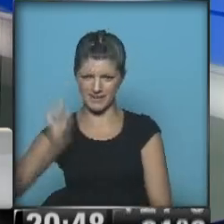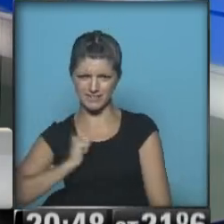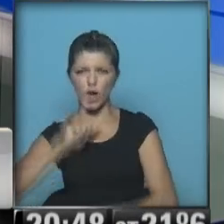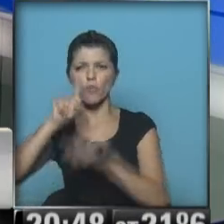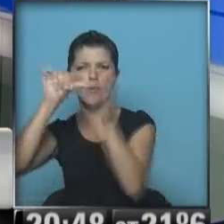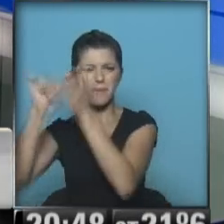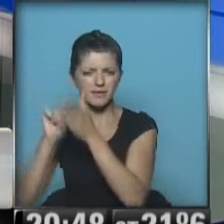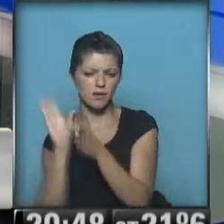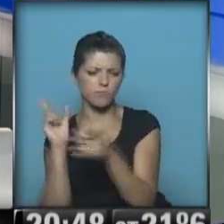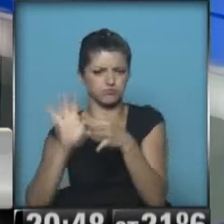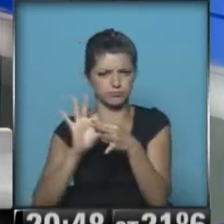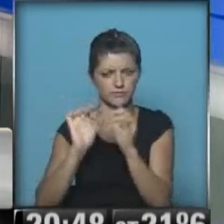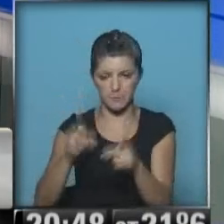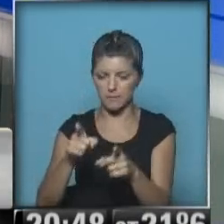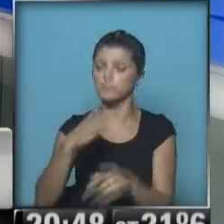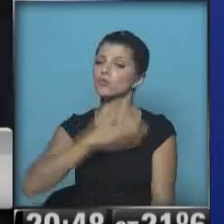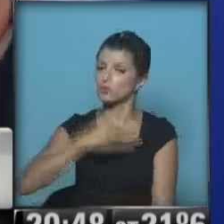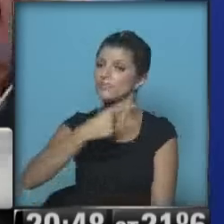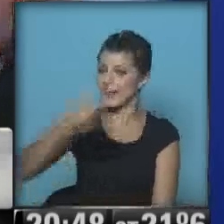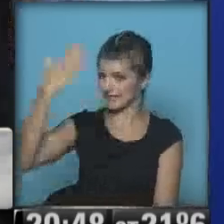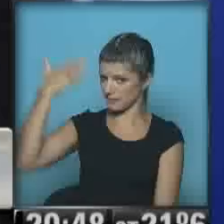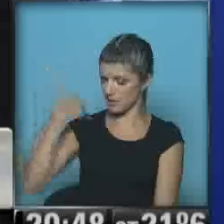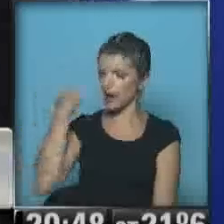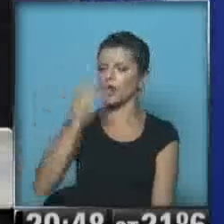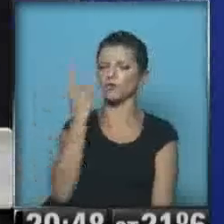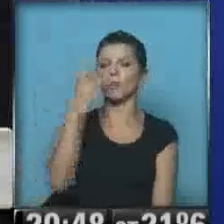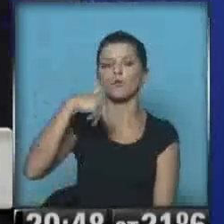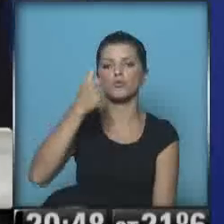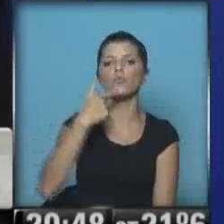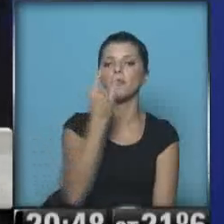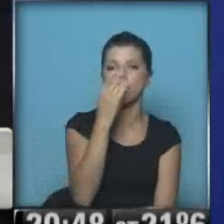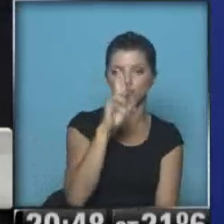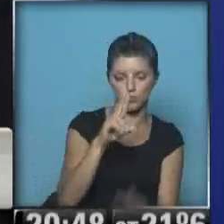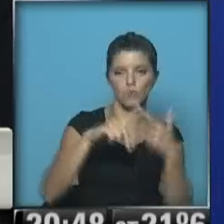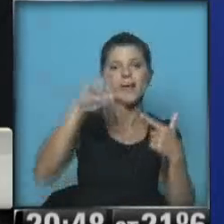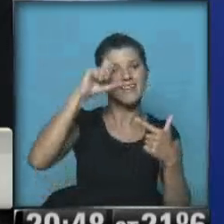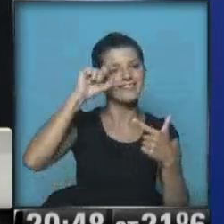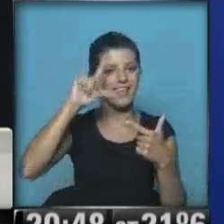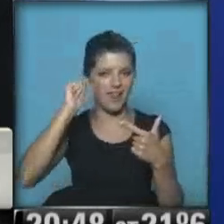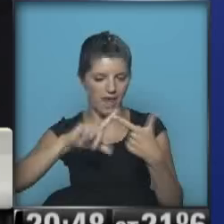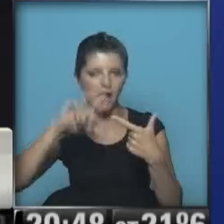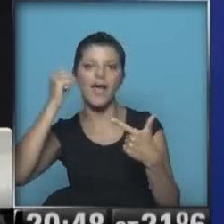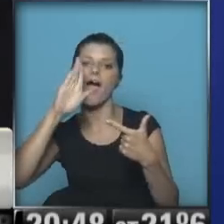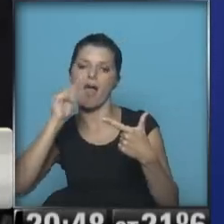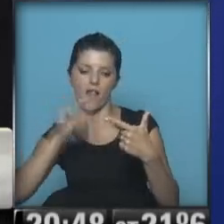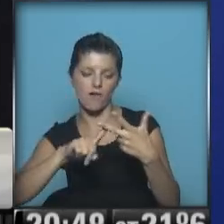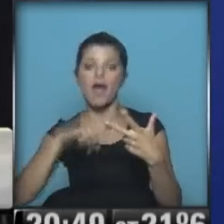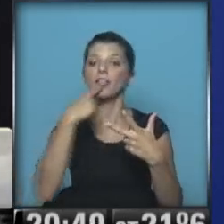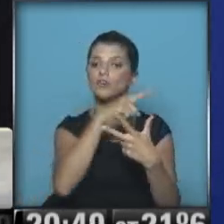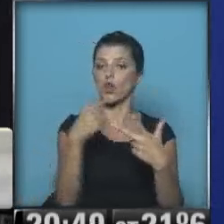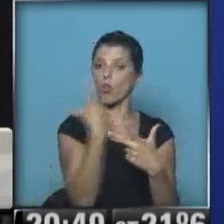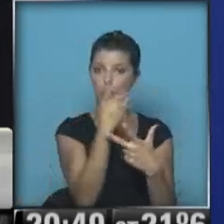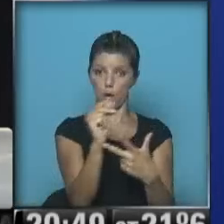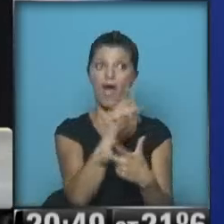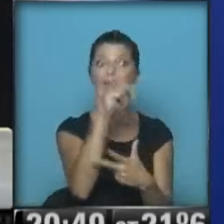extranjera. Nosotros en la semana les habíamos dicho que justamente UNASUR, CELAC, ALBA habían rechazado la injerencia de los Estados Unidos